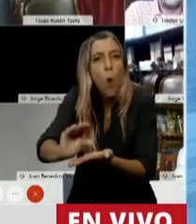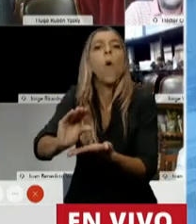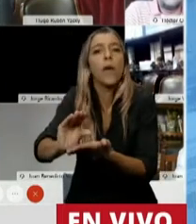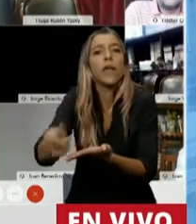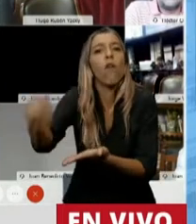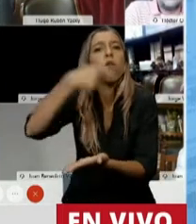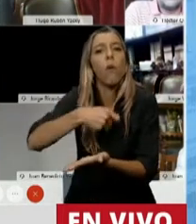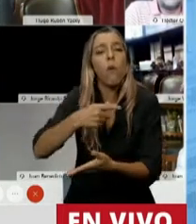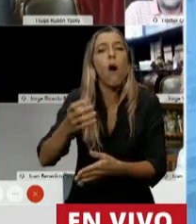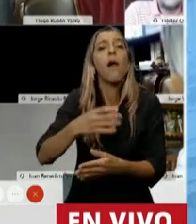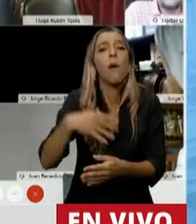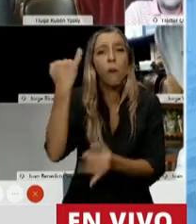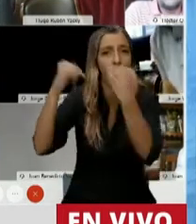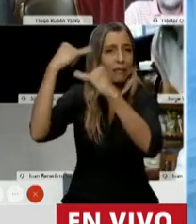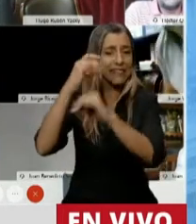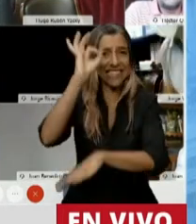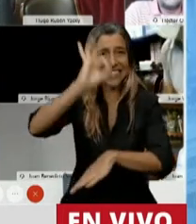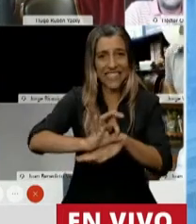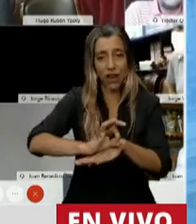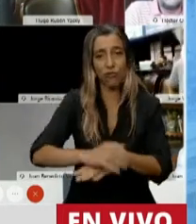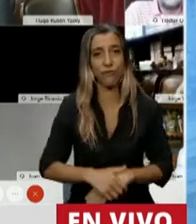o las garantías del FOGAR.